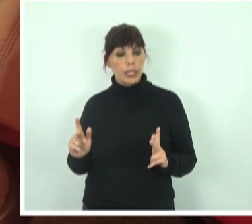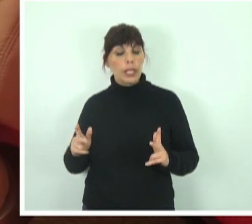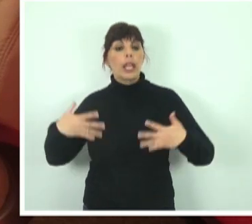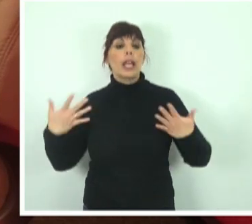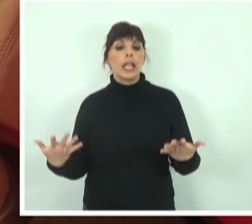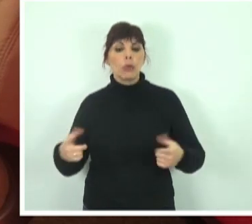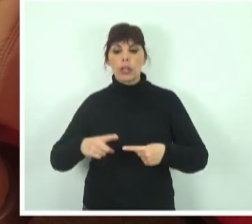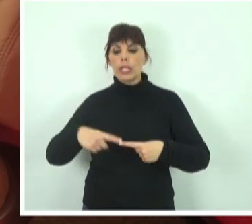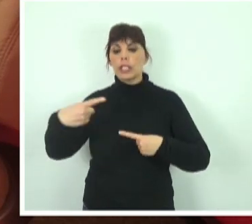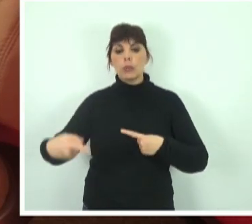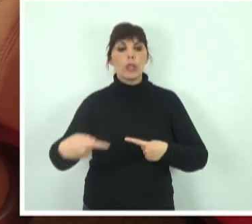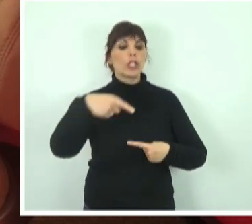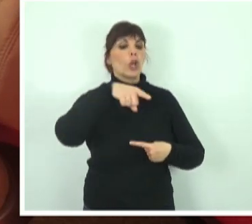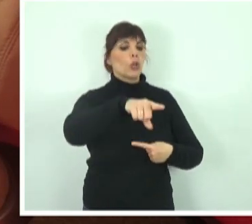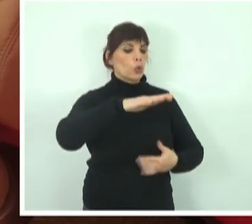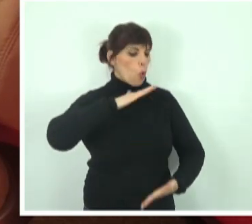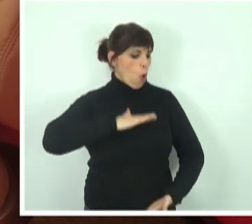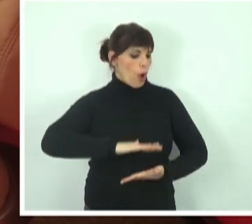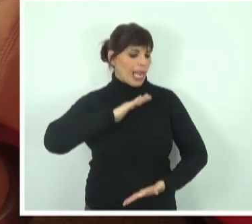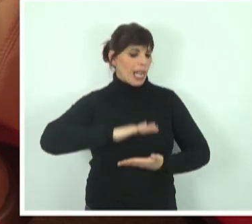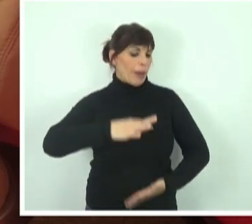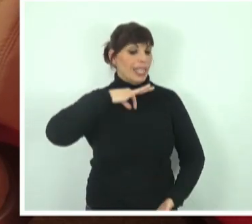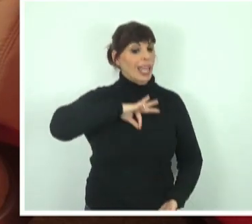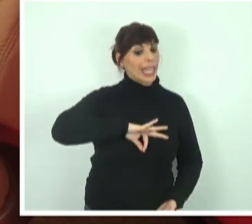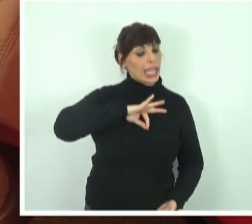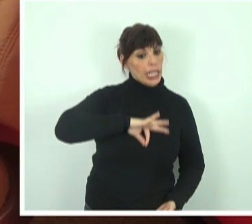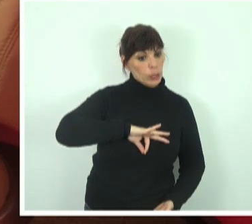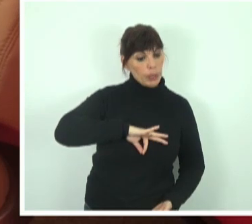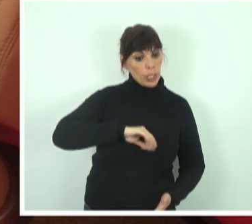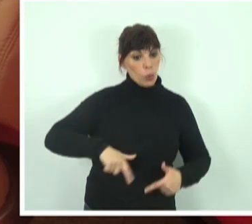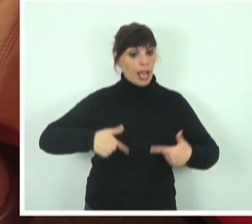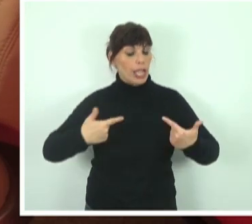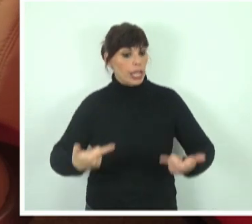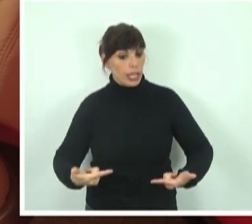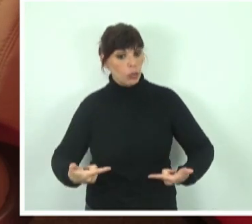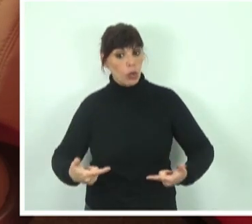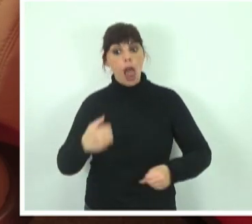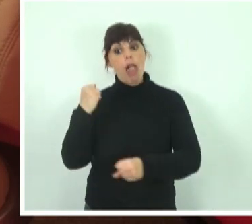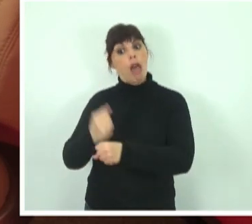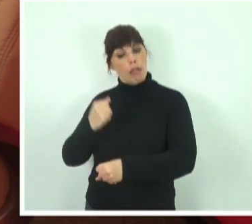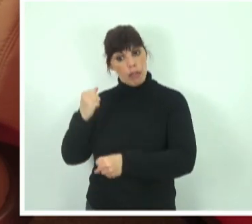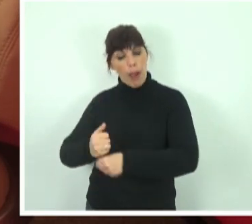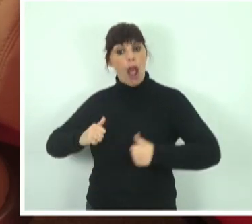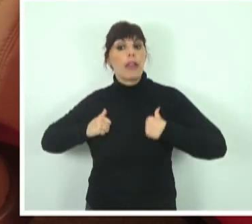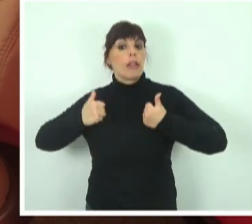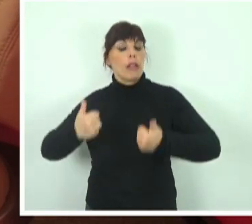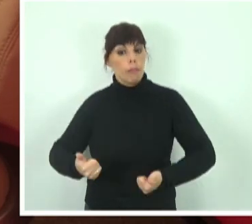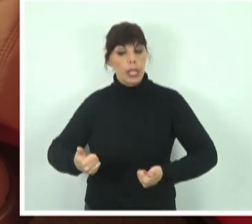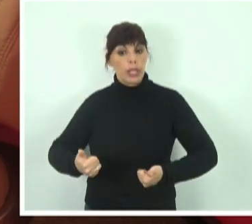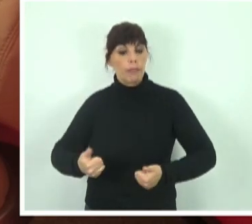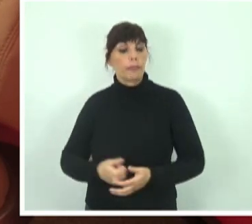dones y talentos. Vale. ¿Son todos parte de la novia? ¿Los cristianos todos?